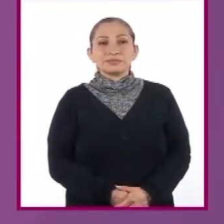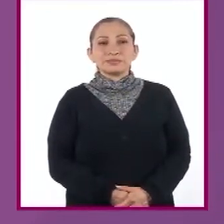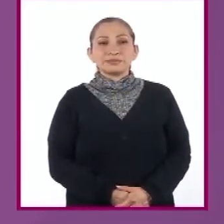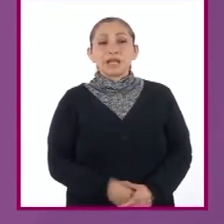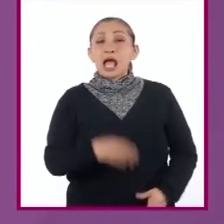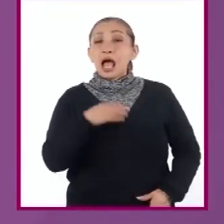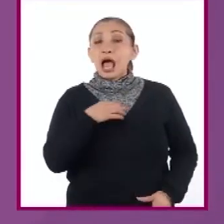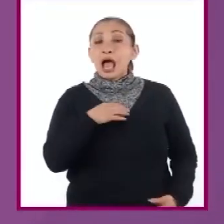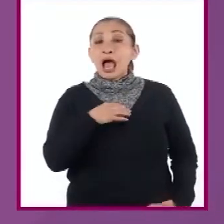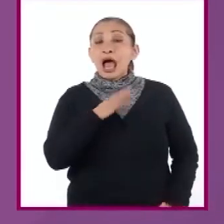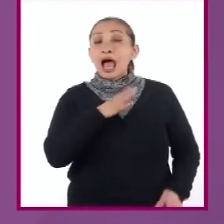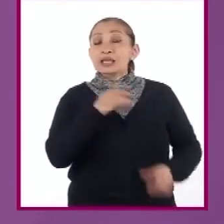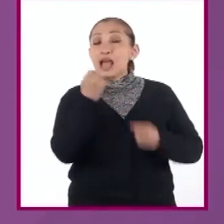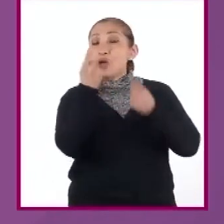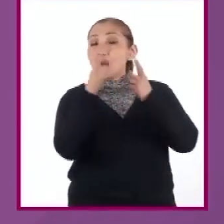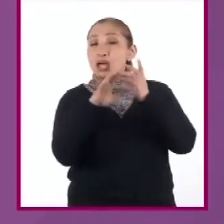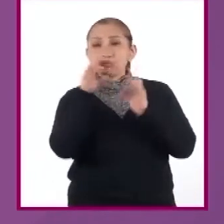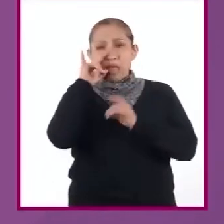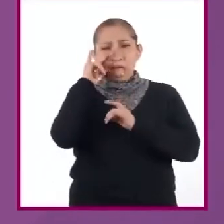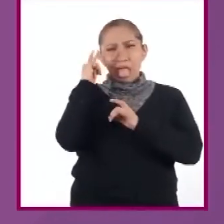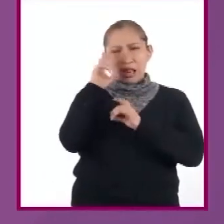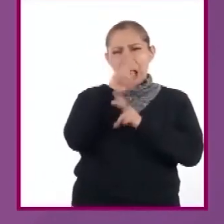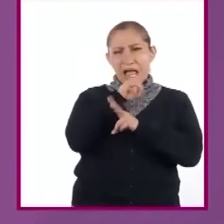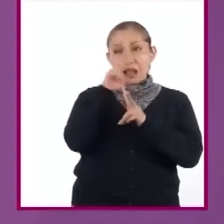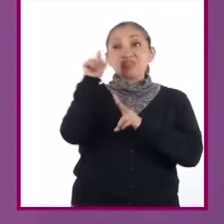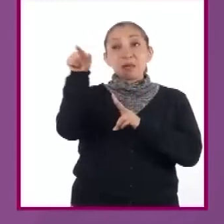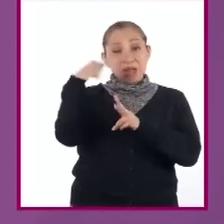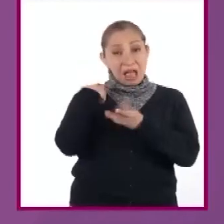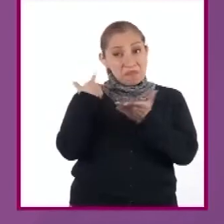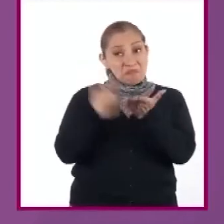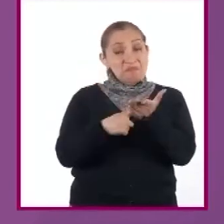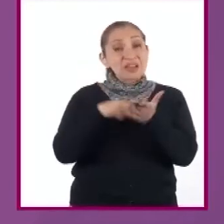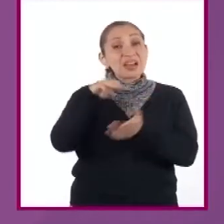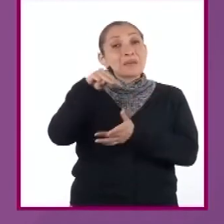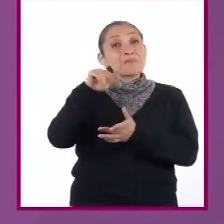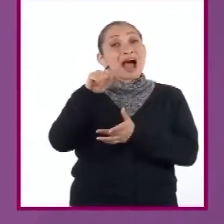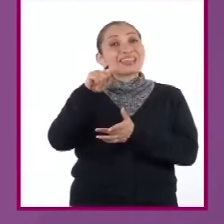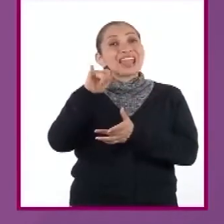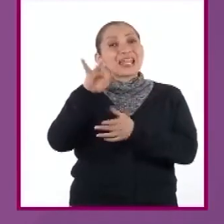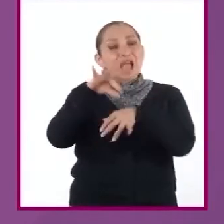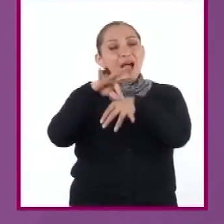Hay cosas que no vemos, como el aire, que también están hechas de materia.